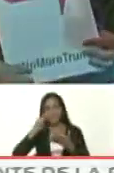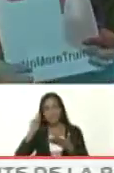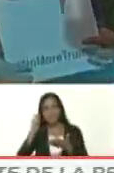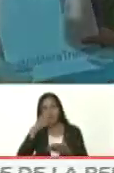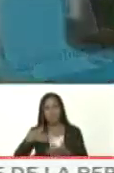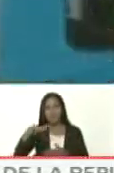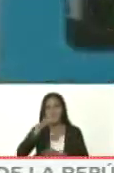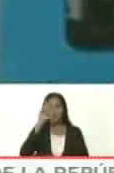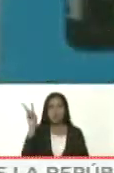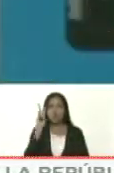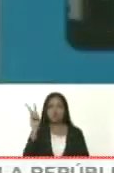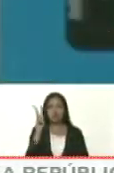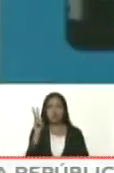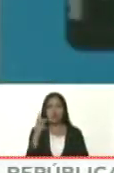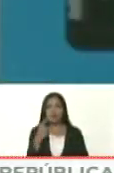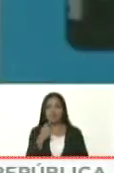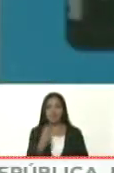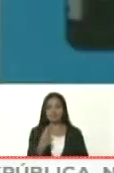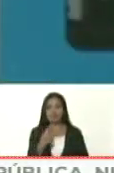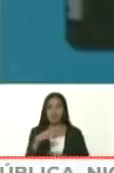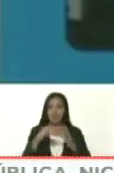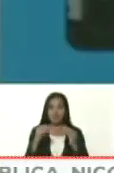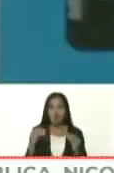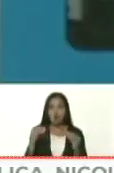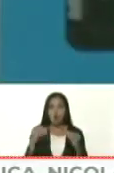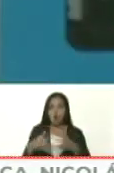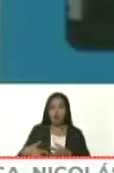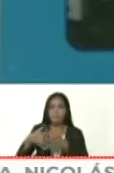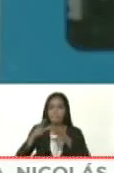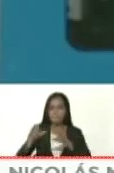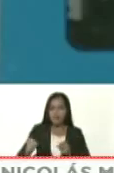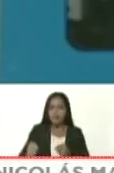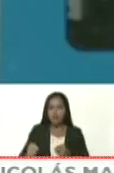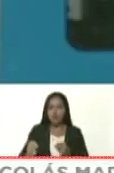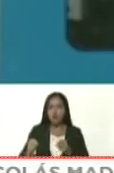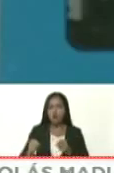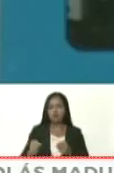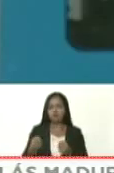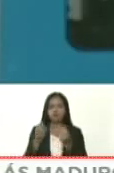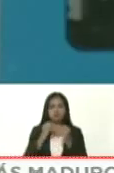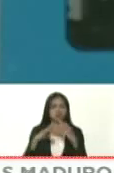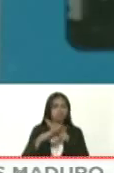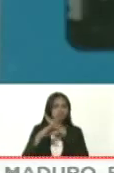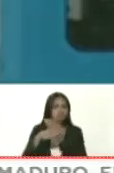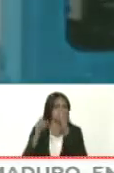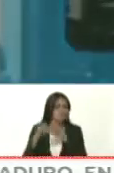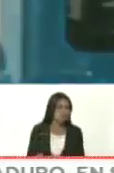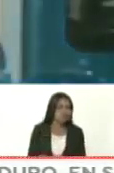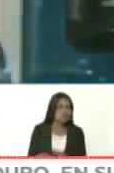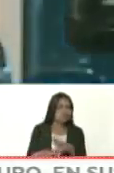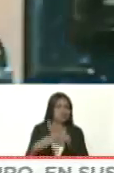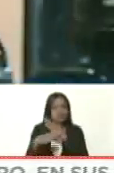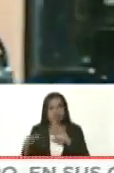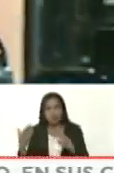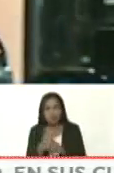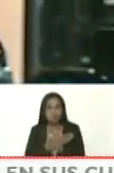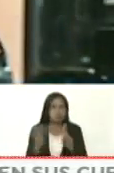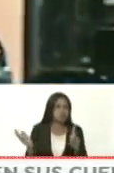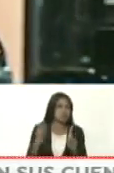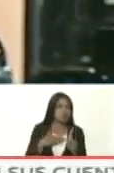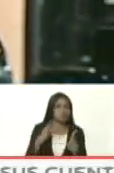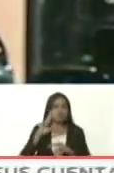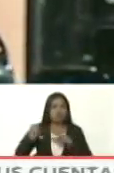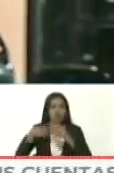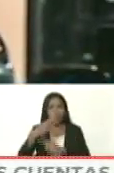de Venezuela para decirle al imperialismo norteamericano, basta de bloqueo, basta de agresiones. No